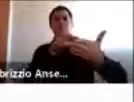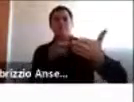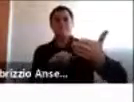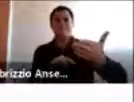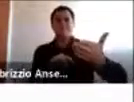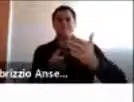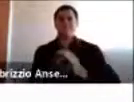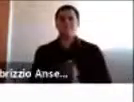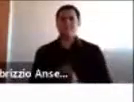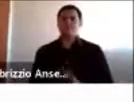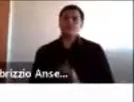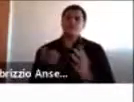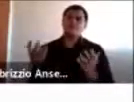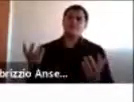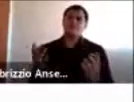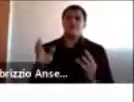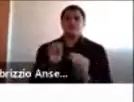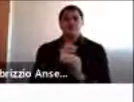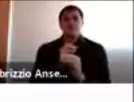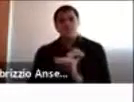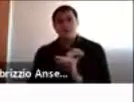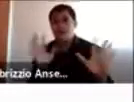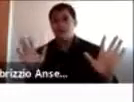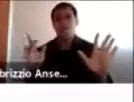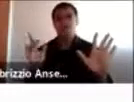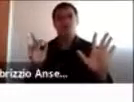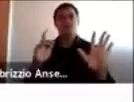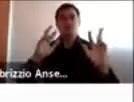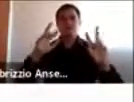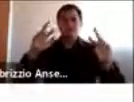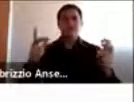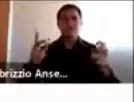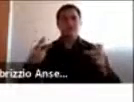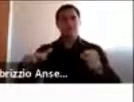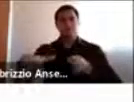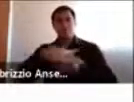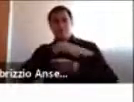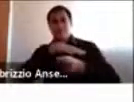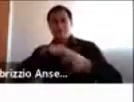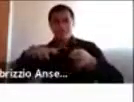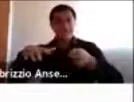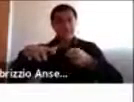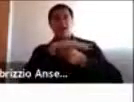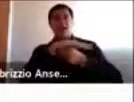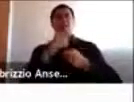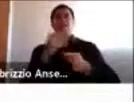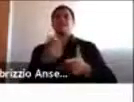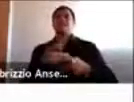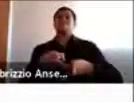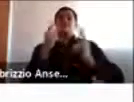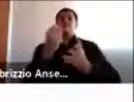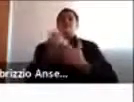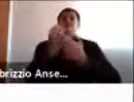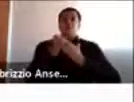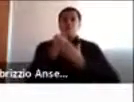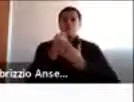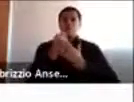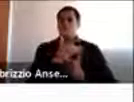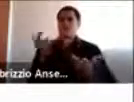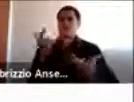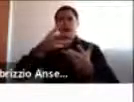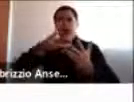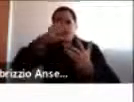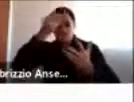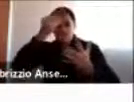Y entonces claramente uno de esos mecanismos ambientales que va a tener un fuerte impacto pues es el aprendizaje de la lectura.